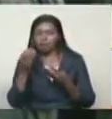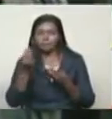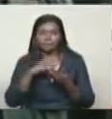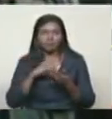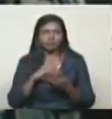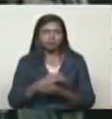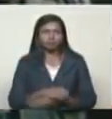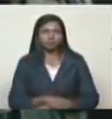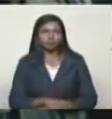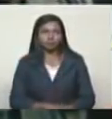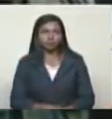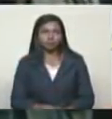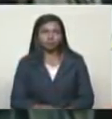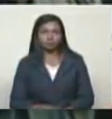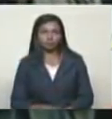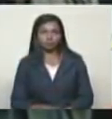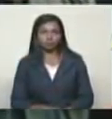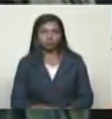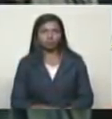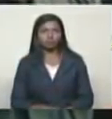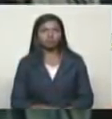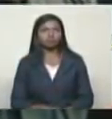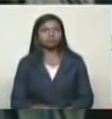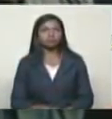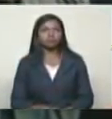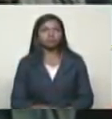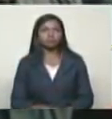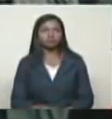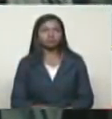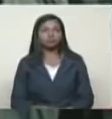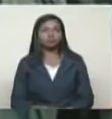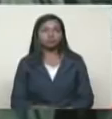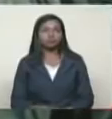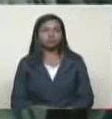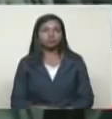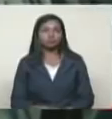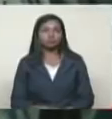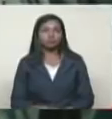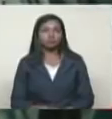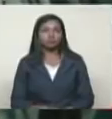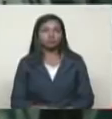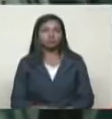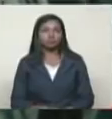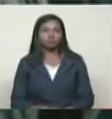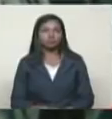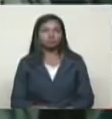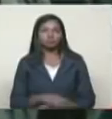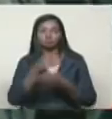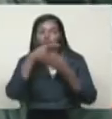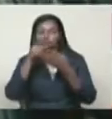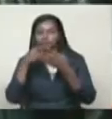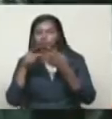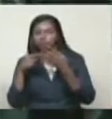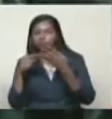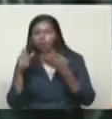Sargento Mayor de Segunda Daniel Rojas, Sargento Primero Jonathan Jesús Dubois Castillo, Sargento Primero Juan David Villalobos Urdaneta,